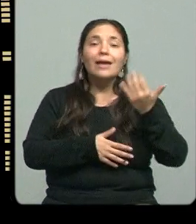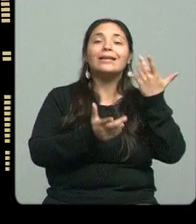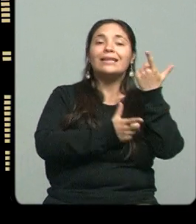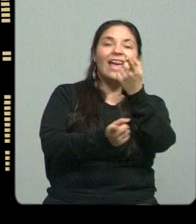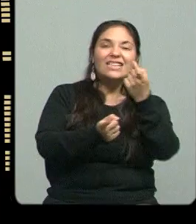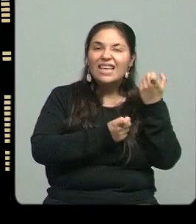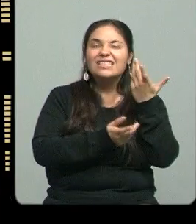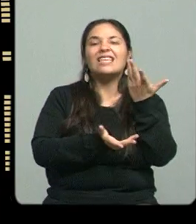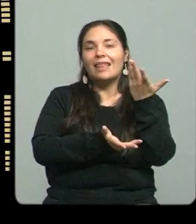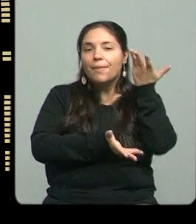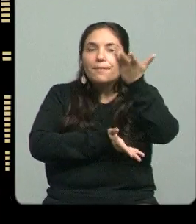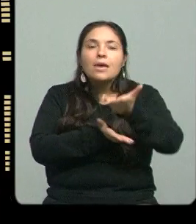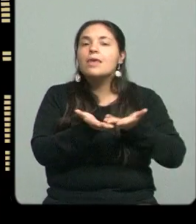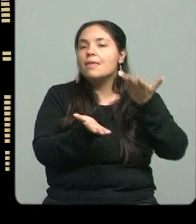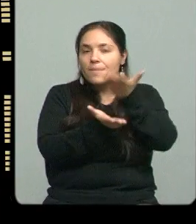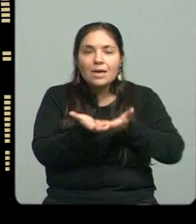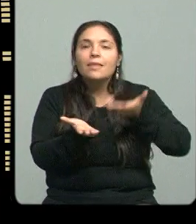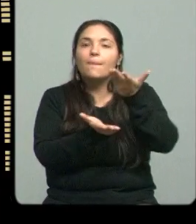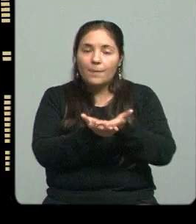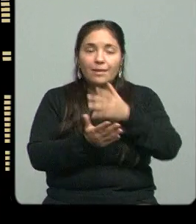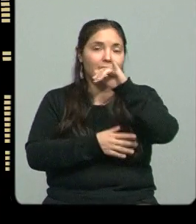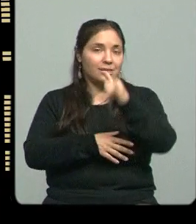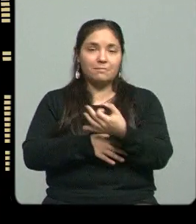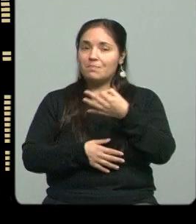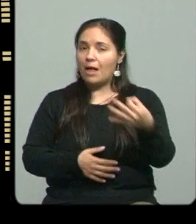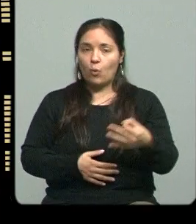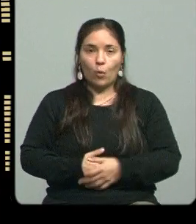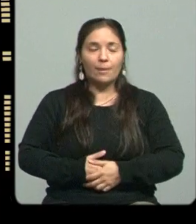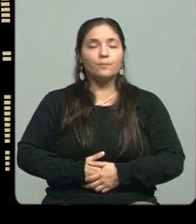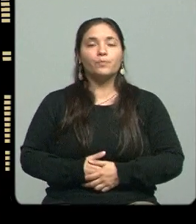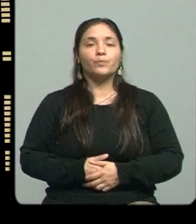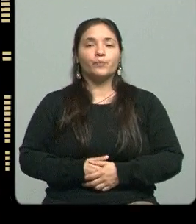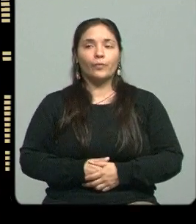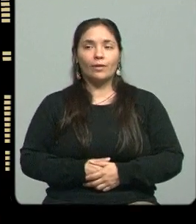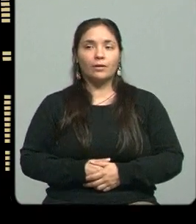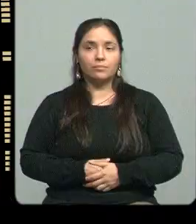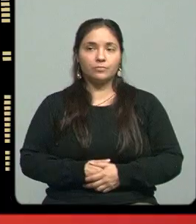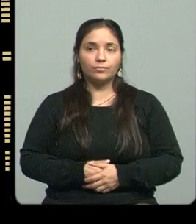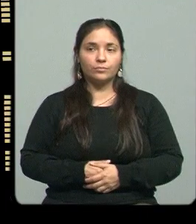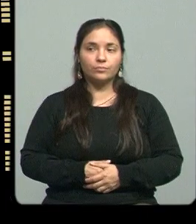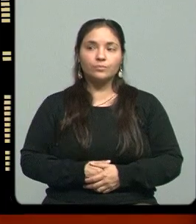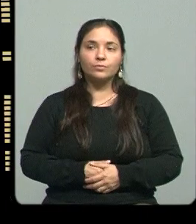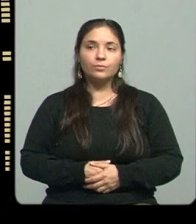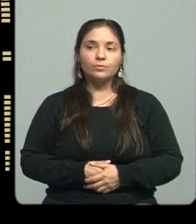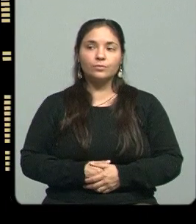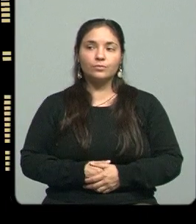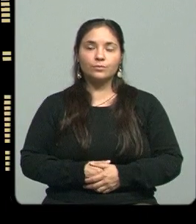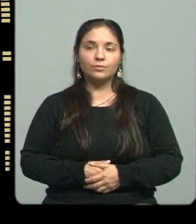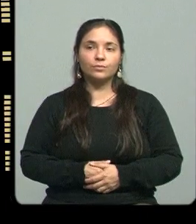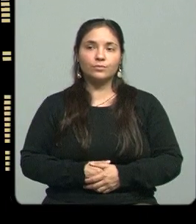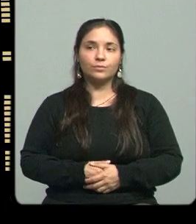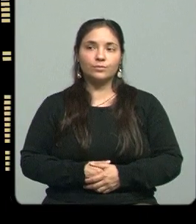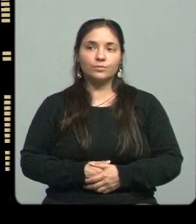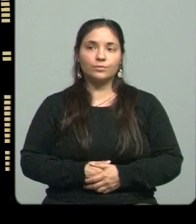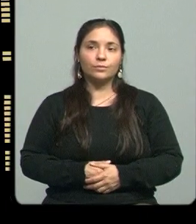la respuesta a esta área de esa necesidad, ¿no? Exactamente, así surge. Me imagino que, digo,